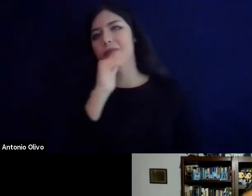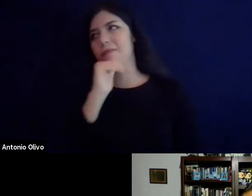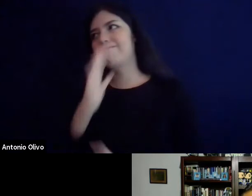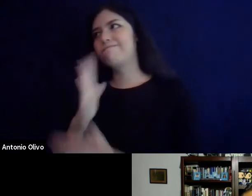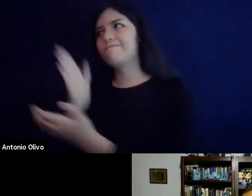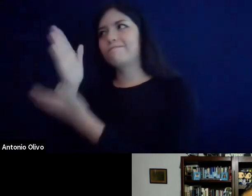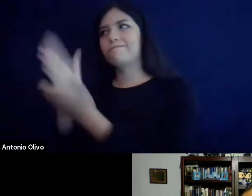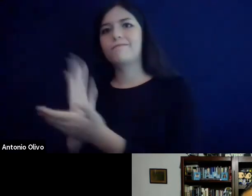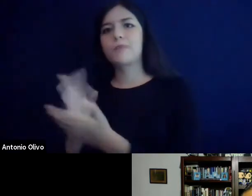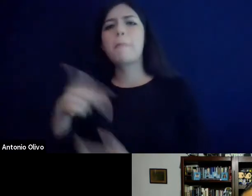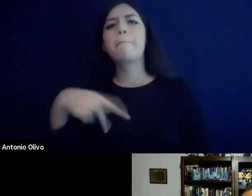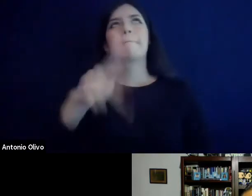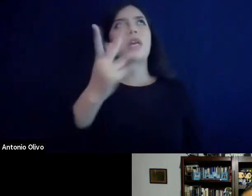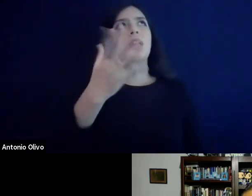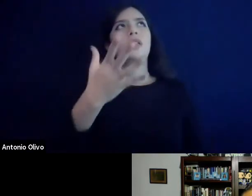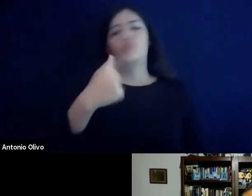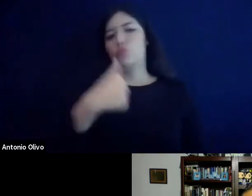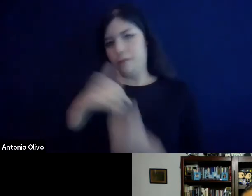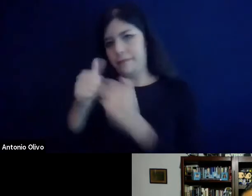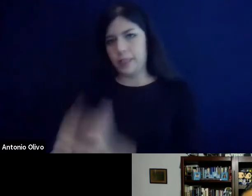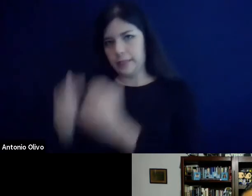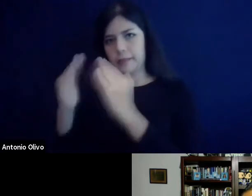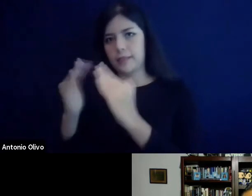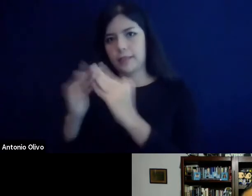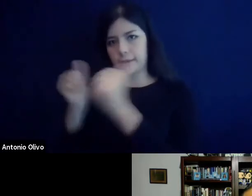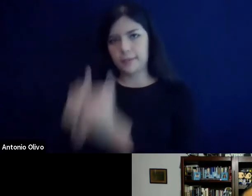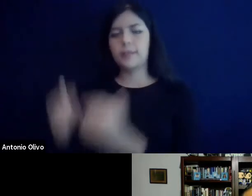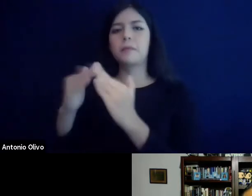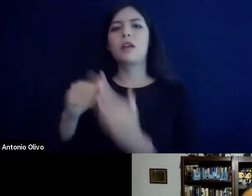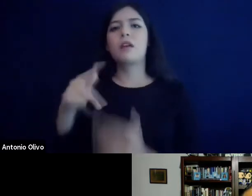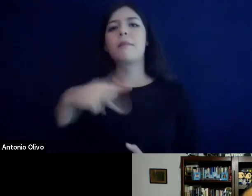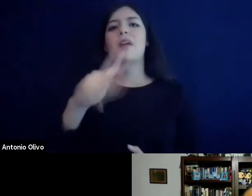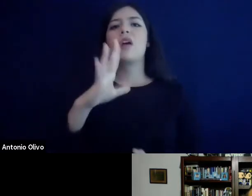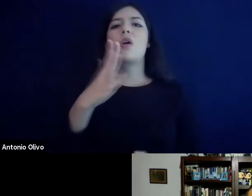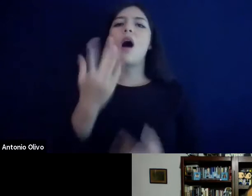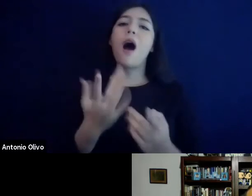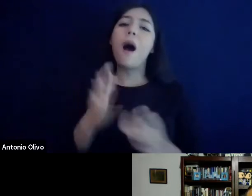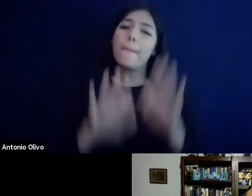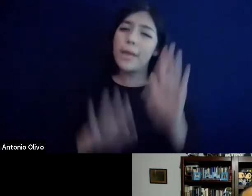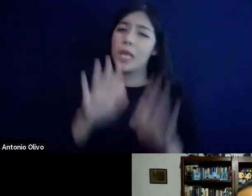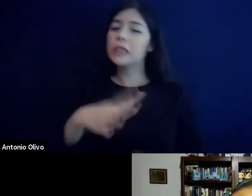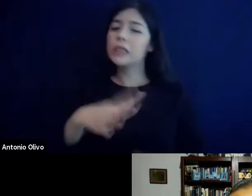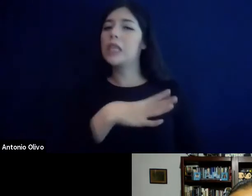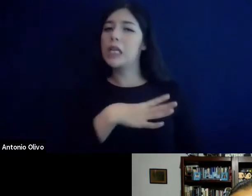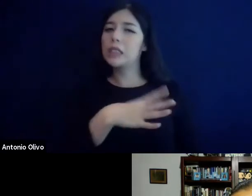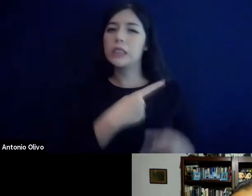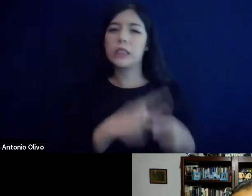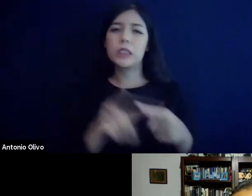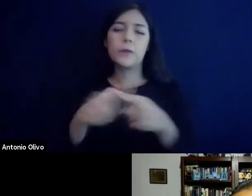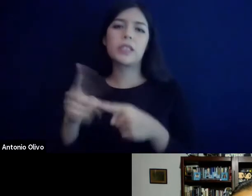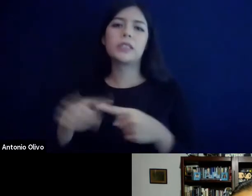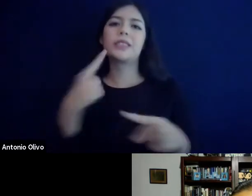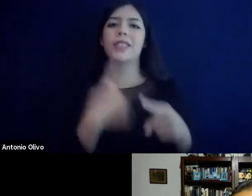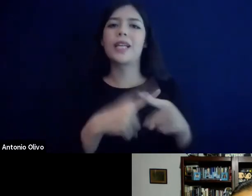hacerse ahí dentro. Digo, más bien, las tareas las llevaba mi amiga, las hacíamos las dos y se las llevaba mi amiga,